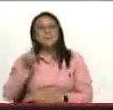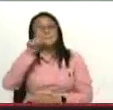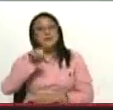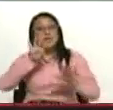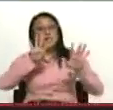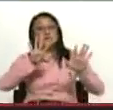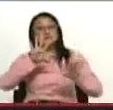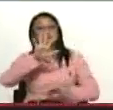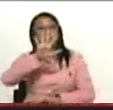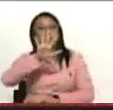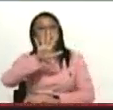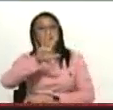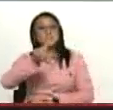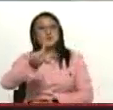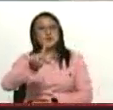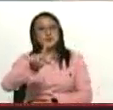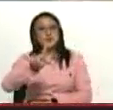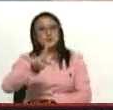1951